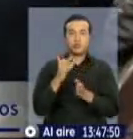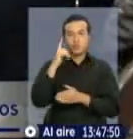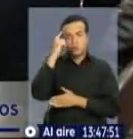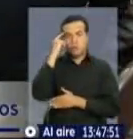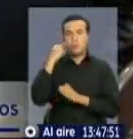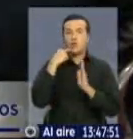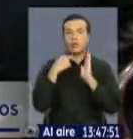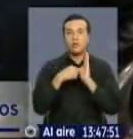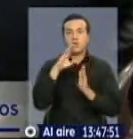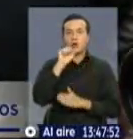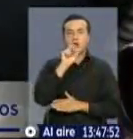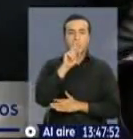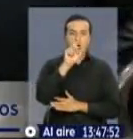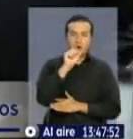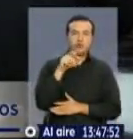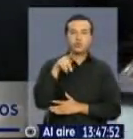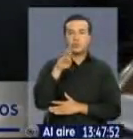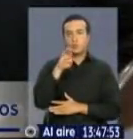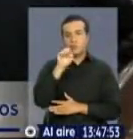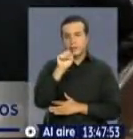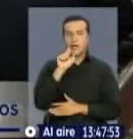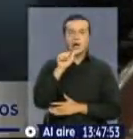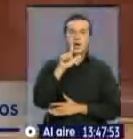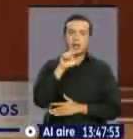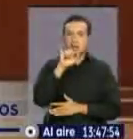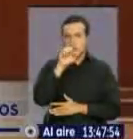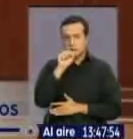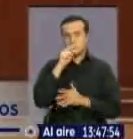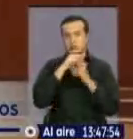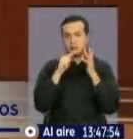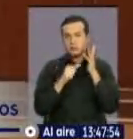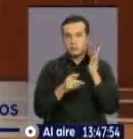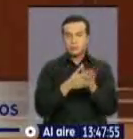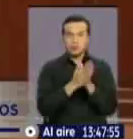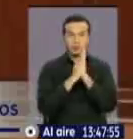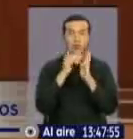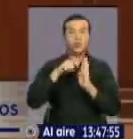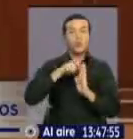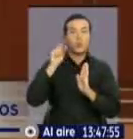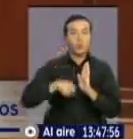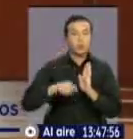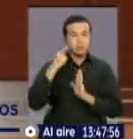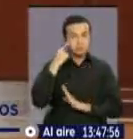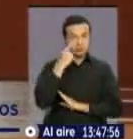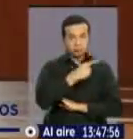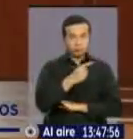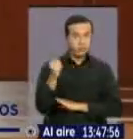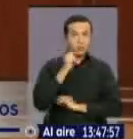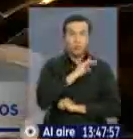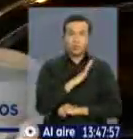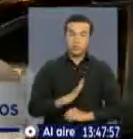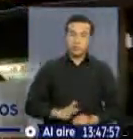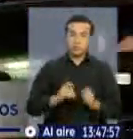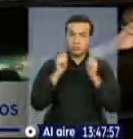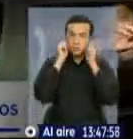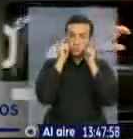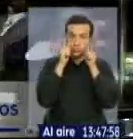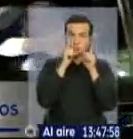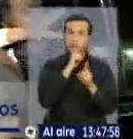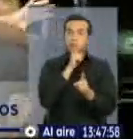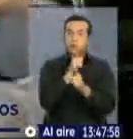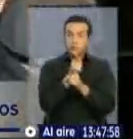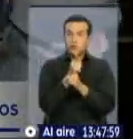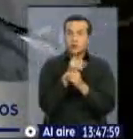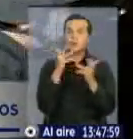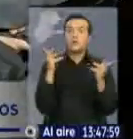Carlos Bernal, Rafael Poveda, Alexis Mira, entre otros. También solicitó al juez que se mantengan las medidas cautelares reales y personales